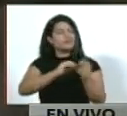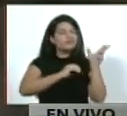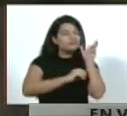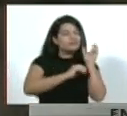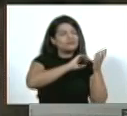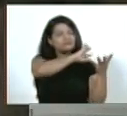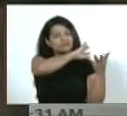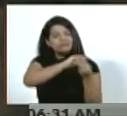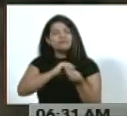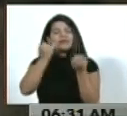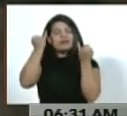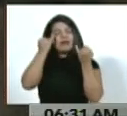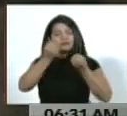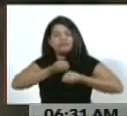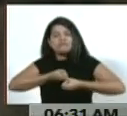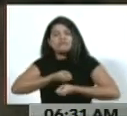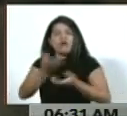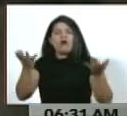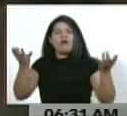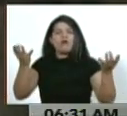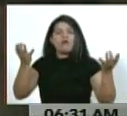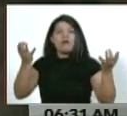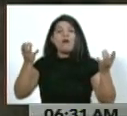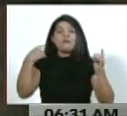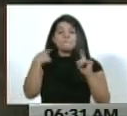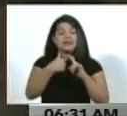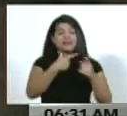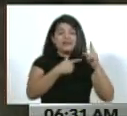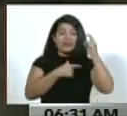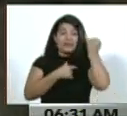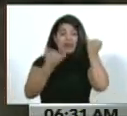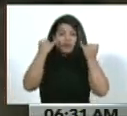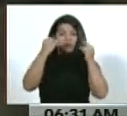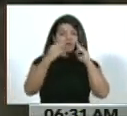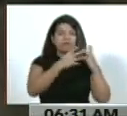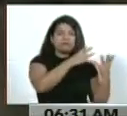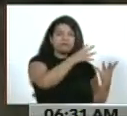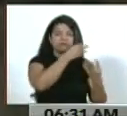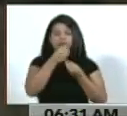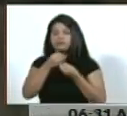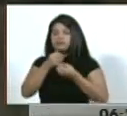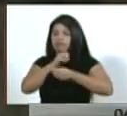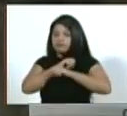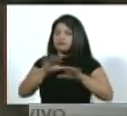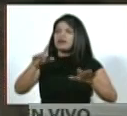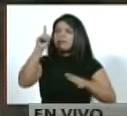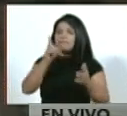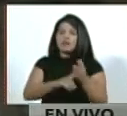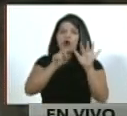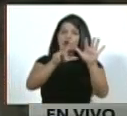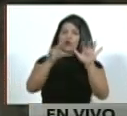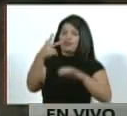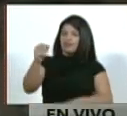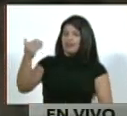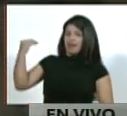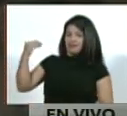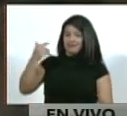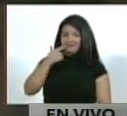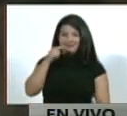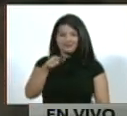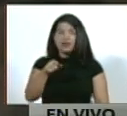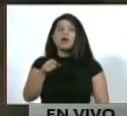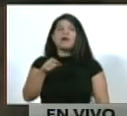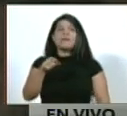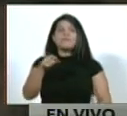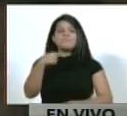todas esas ideas, y las lleva hasta 1830 cuando expira y se